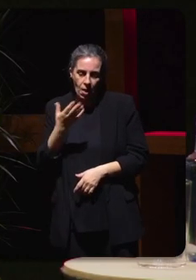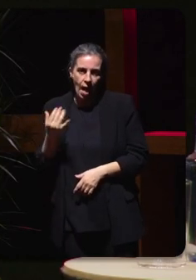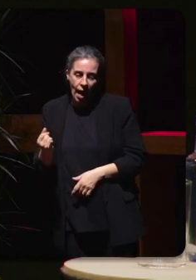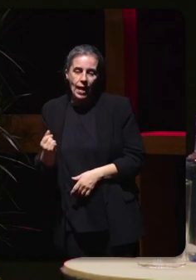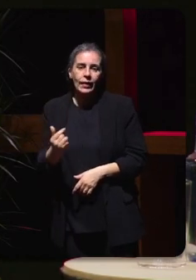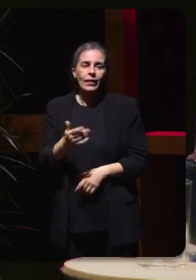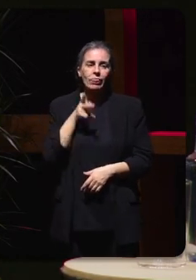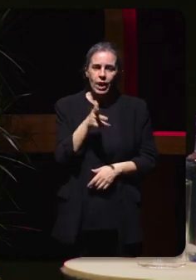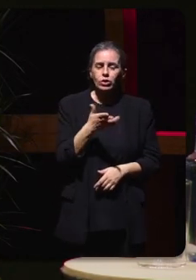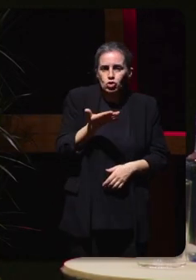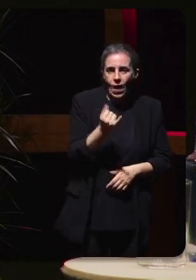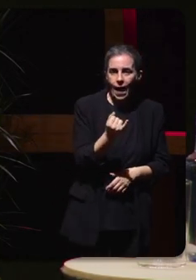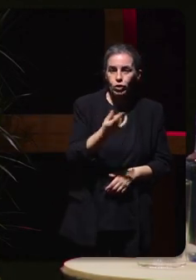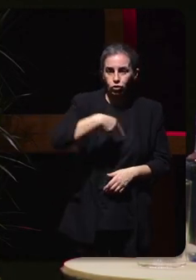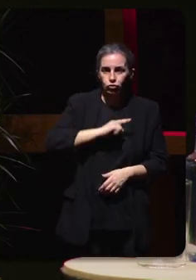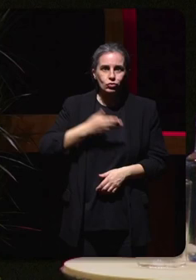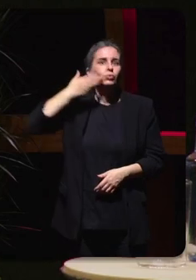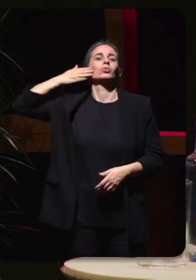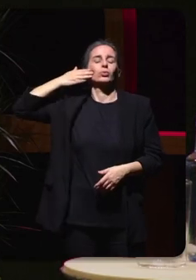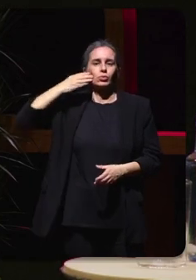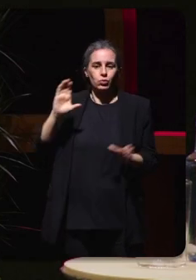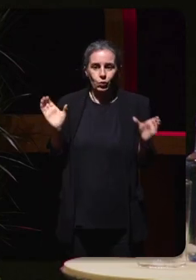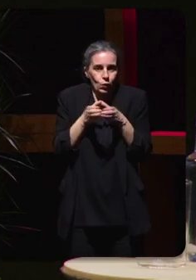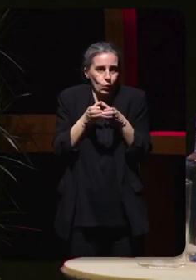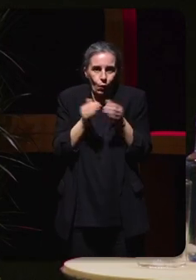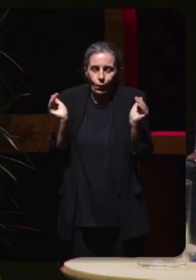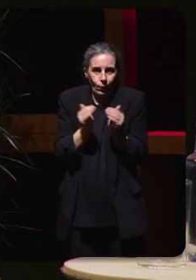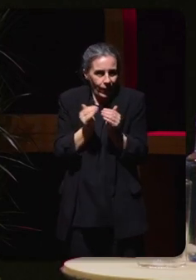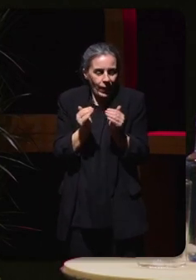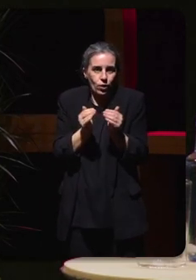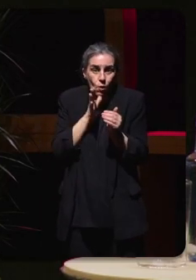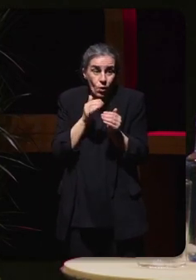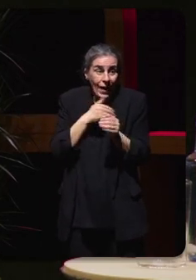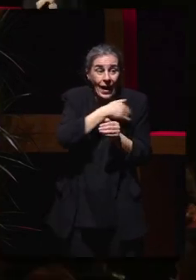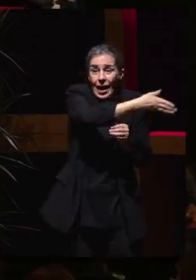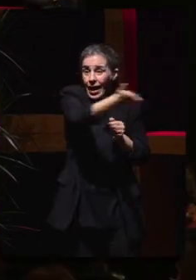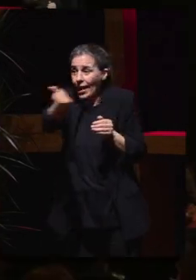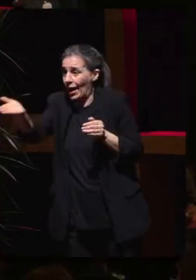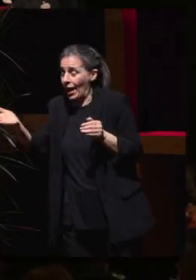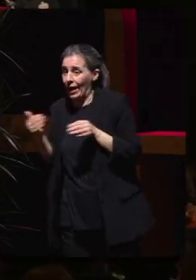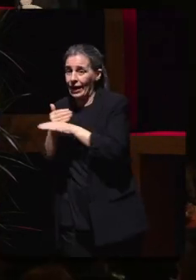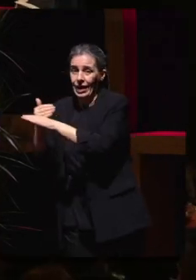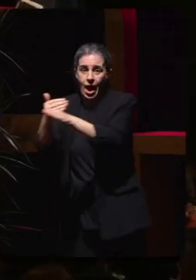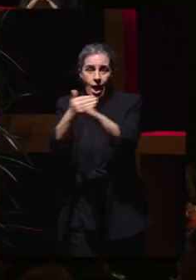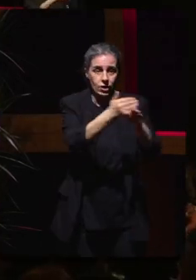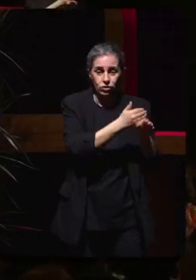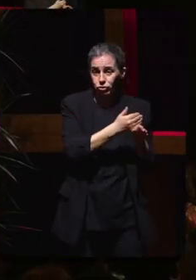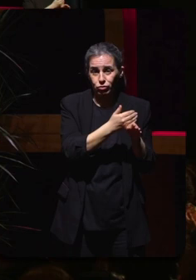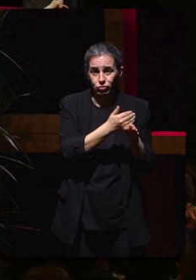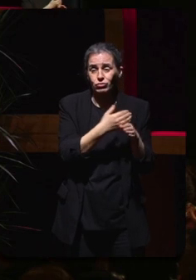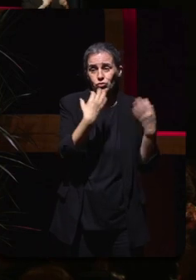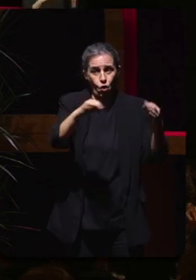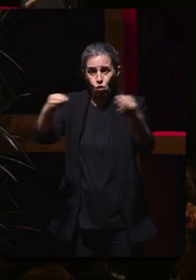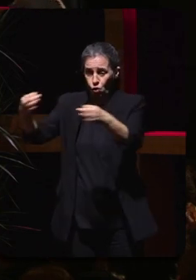unos ciertos derechos, sí que somos auténticas burbujas, porque lo demás es lo cotidiano y lo